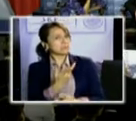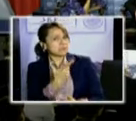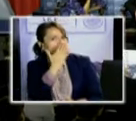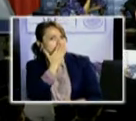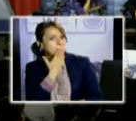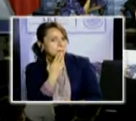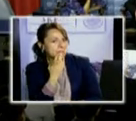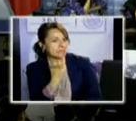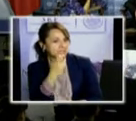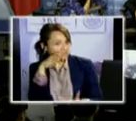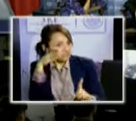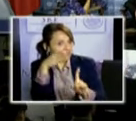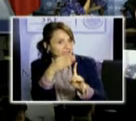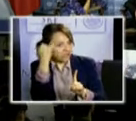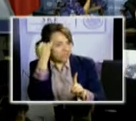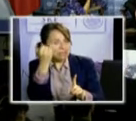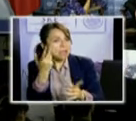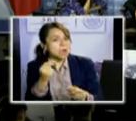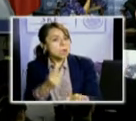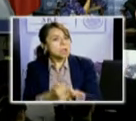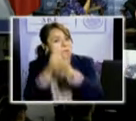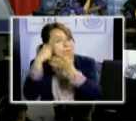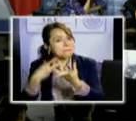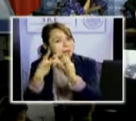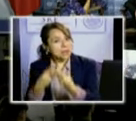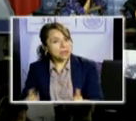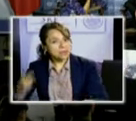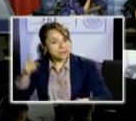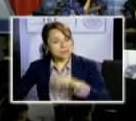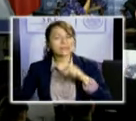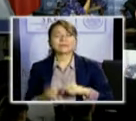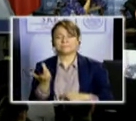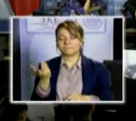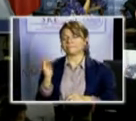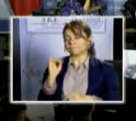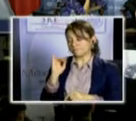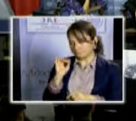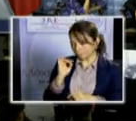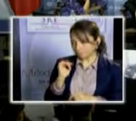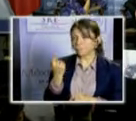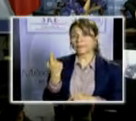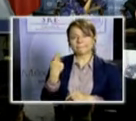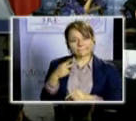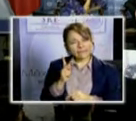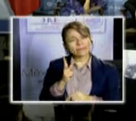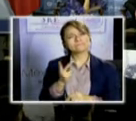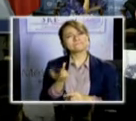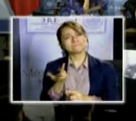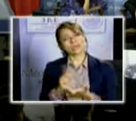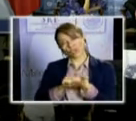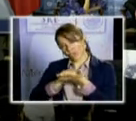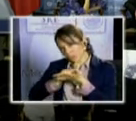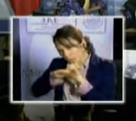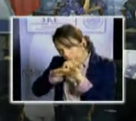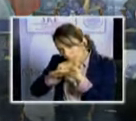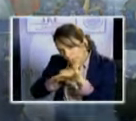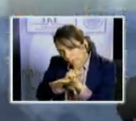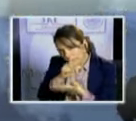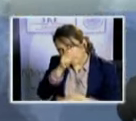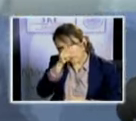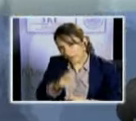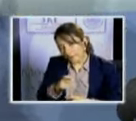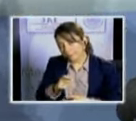el embajador y yo mismo estamos interviniendo. Algo es hablar de droga como problema de